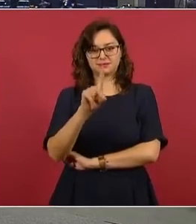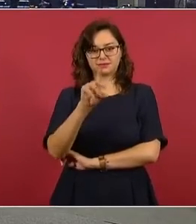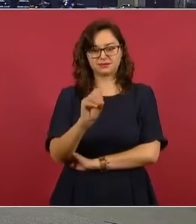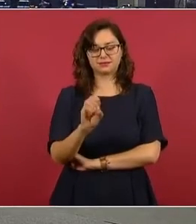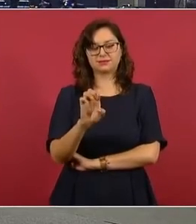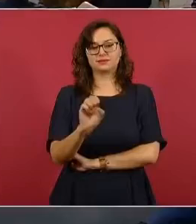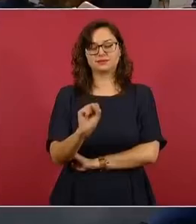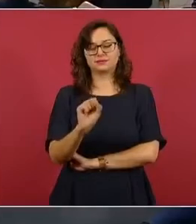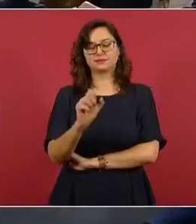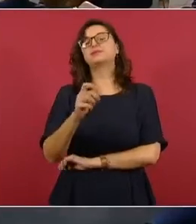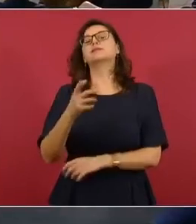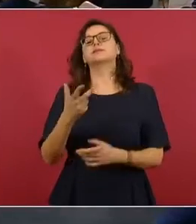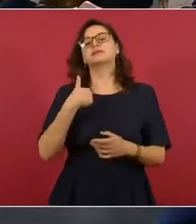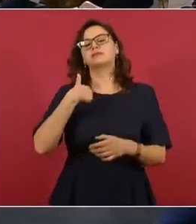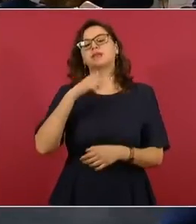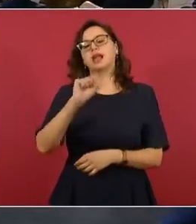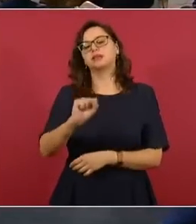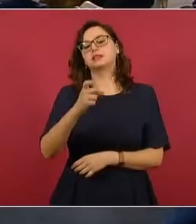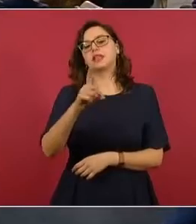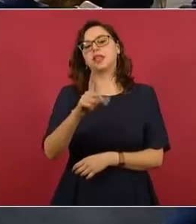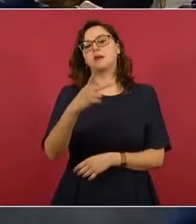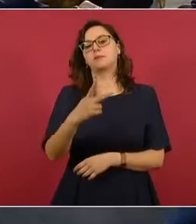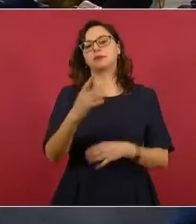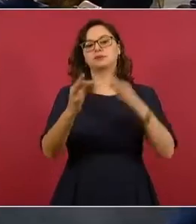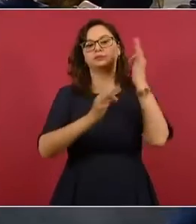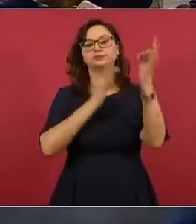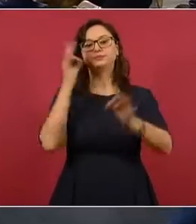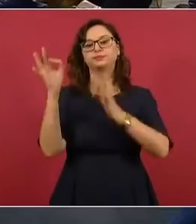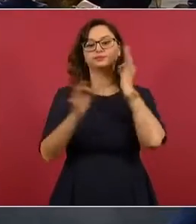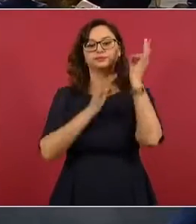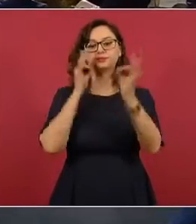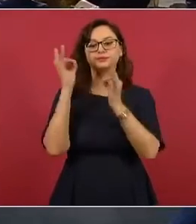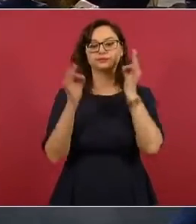Noticias. Lo primero que quisiera